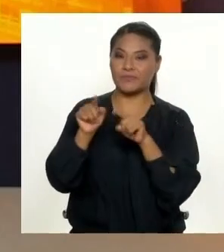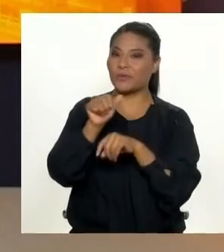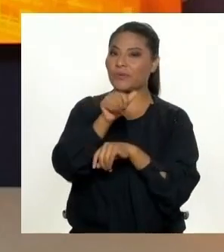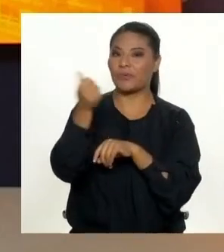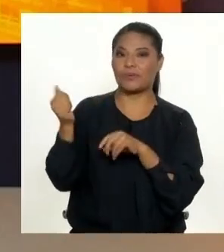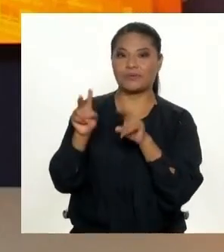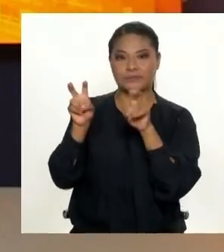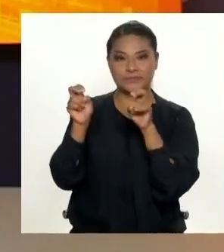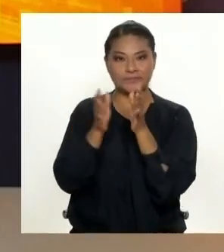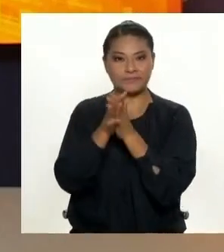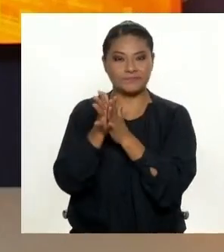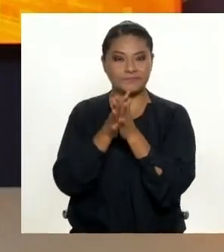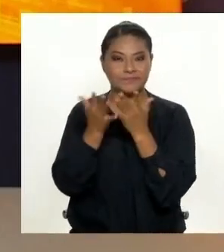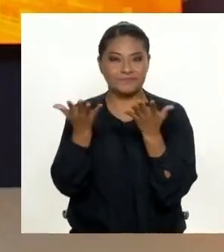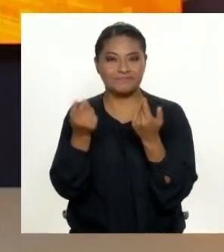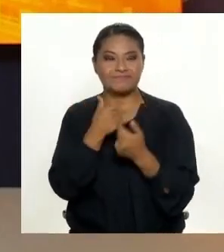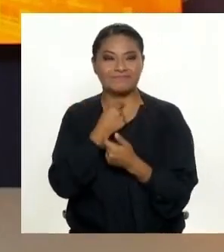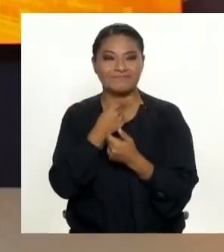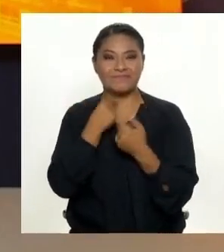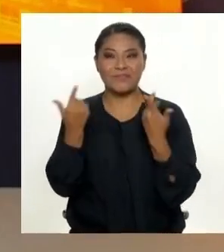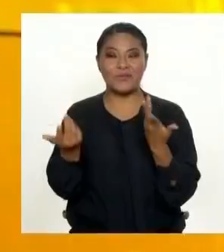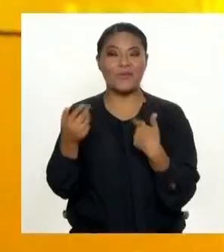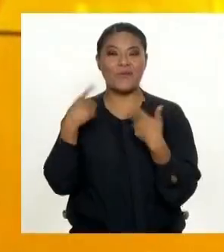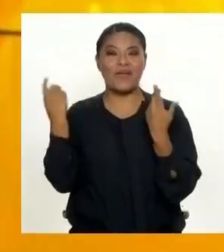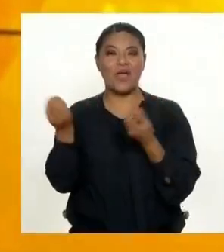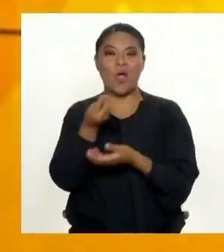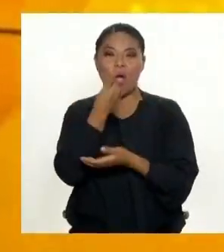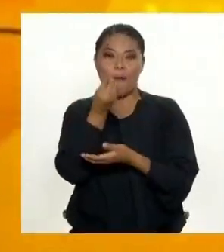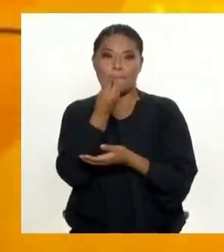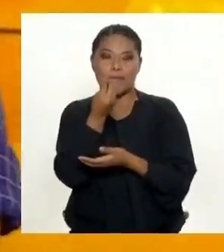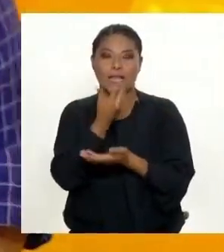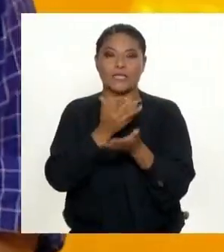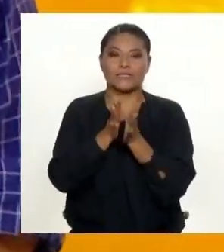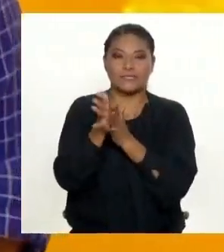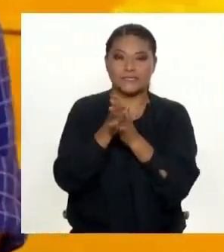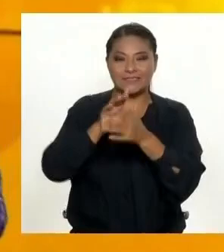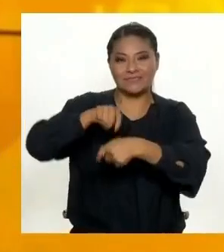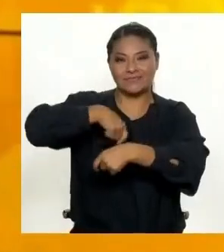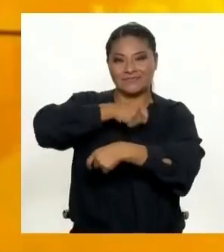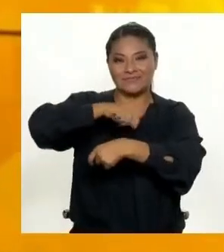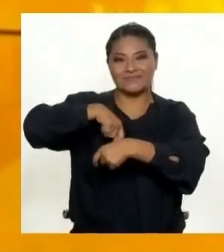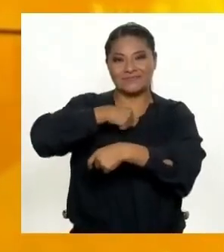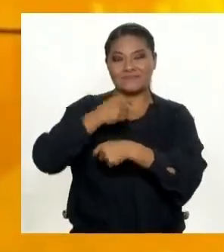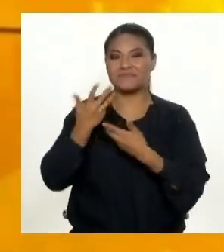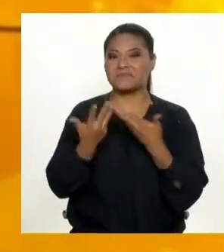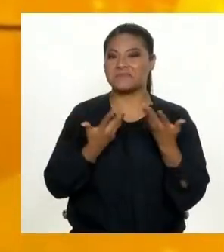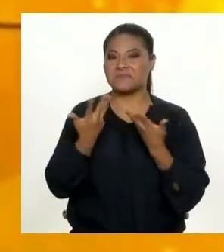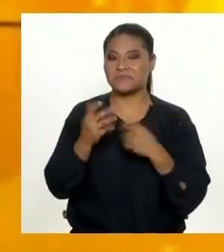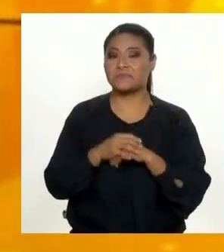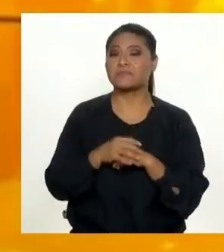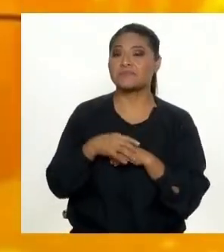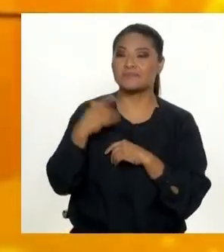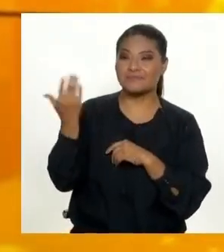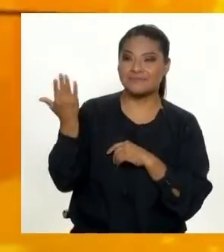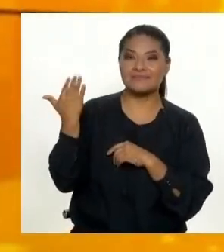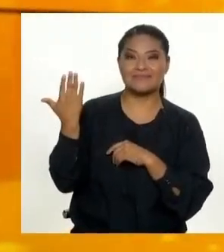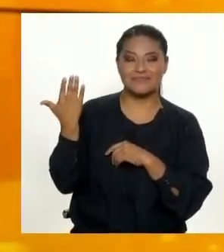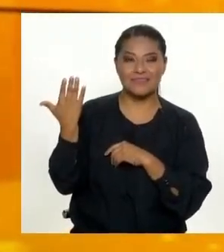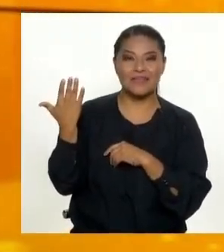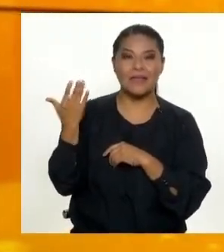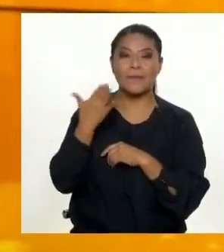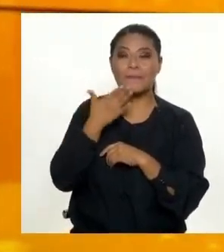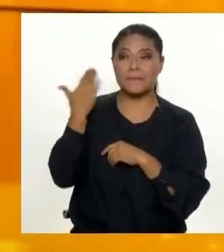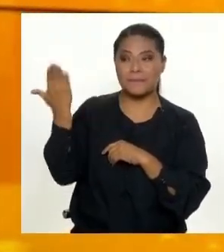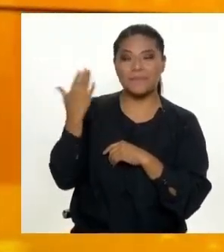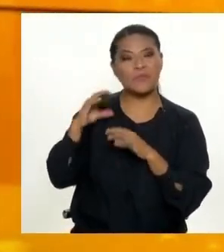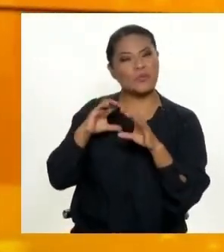nos gusta tanto, sobre todo hoy que es viernes, la gastronomía, el buen comer. Qué cosas tan ricas. Veníamos conversando justo aquí con Romy